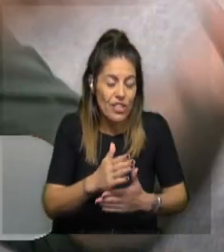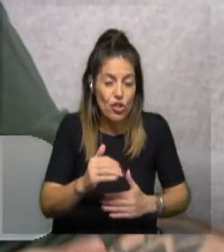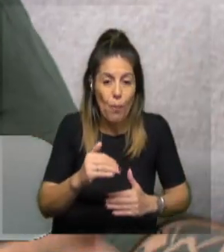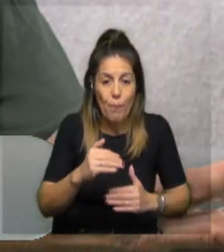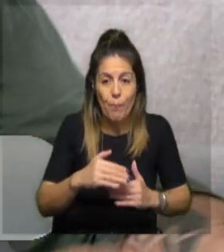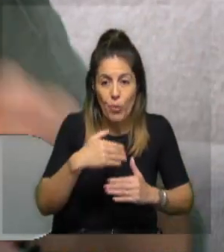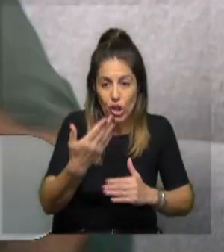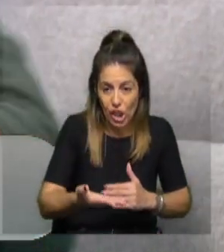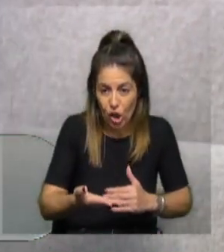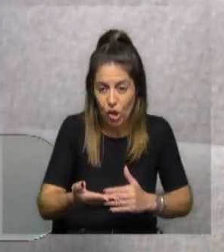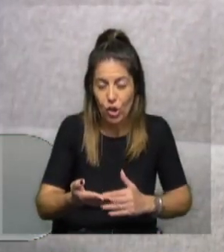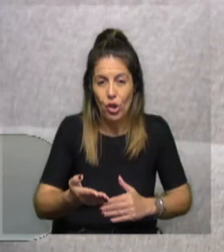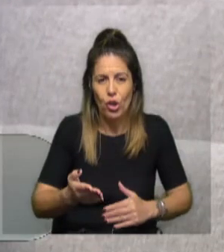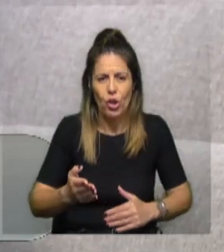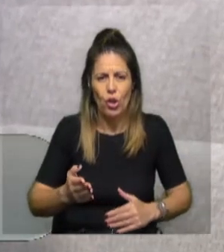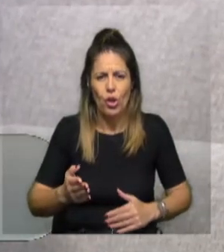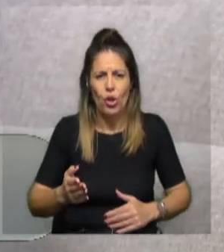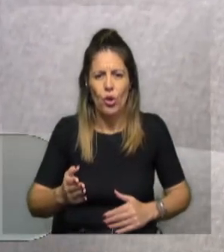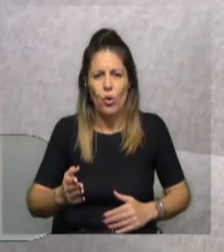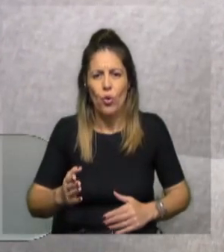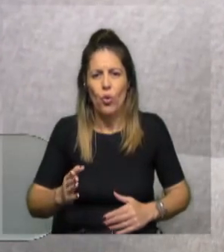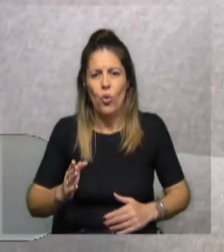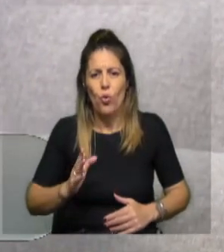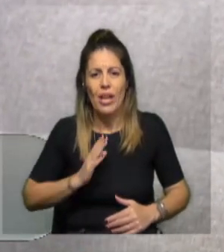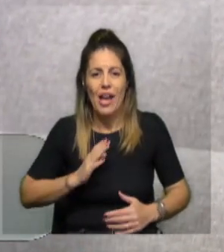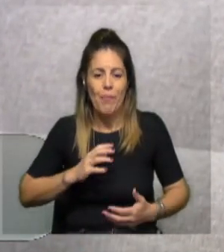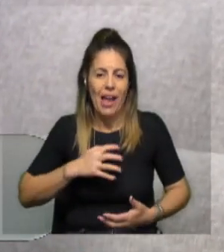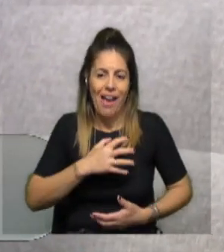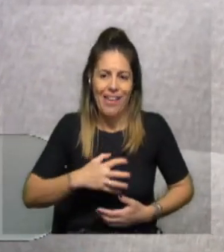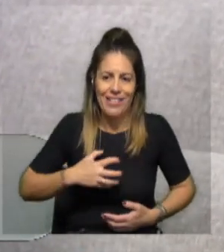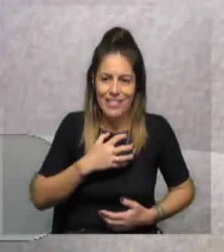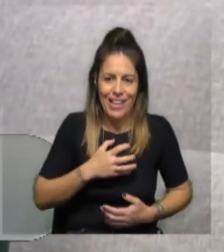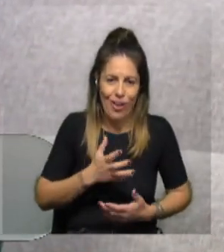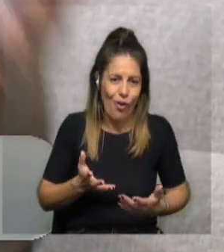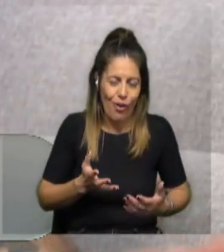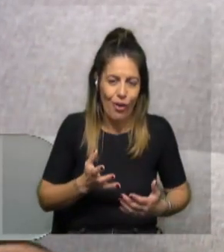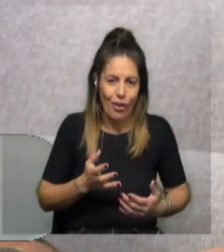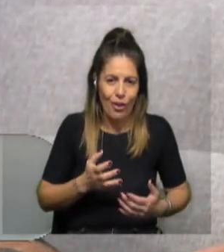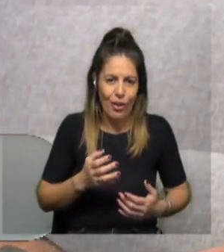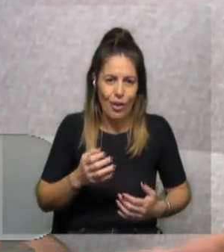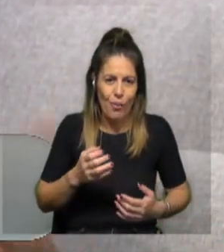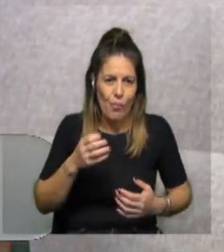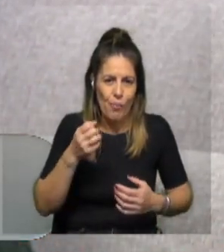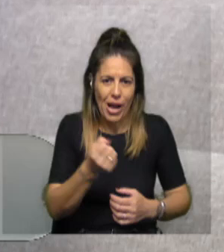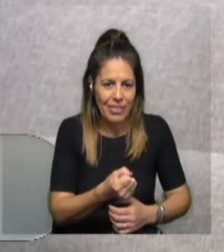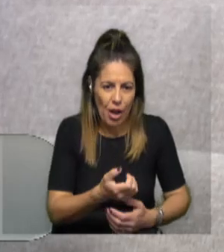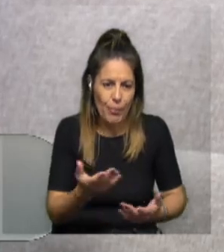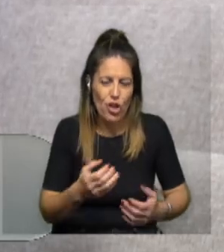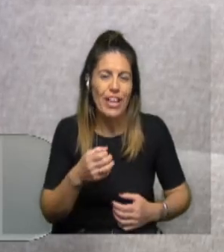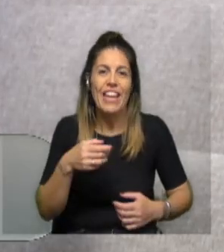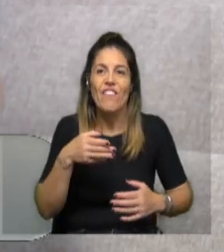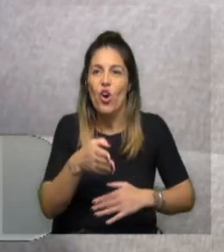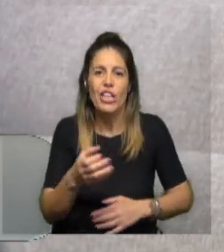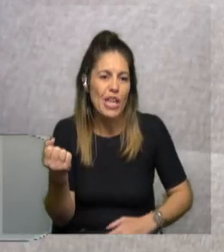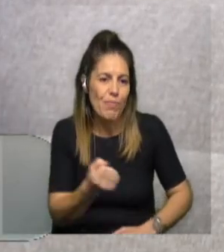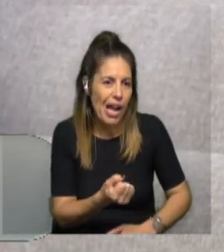Una hembra en celo, no ando matando por la vida por matar. Ningún animal hace eso, porque cuesta mucho. O sea, es un ejercicio,